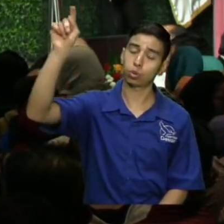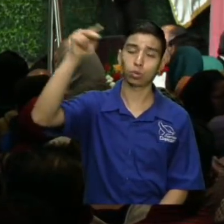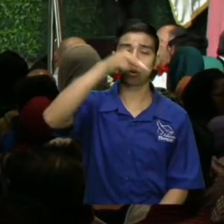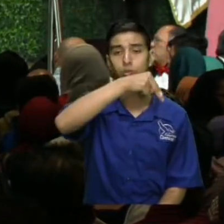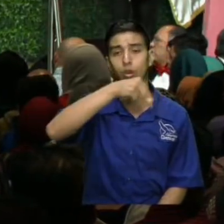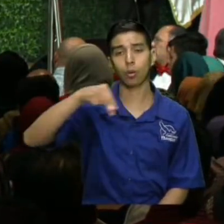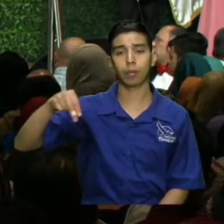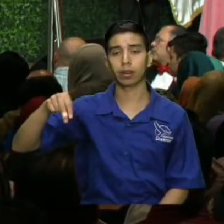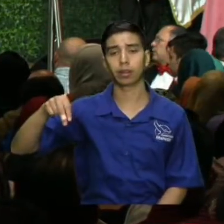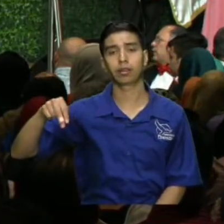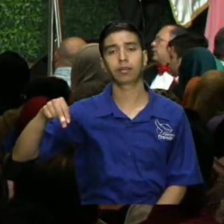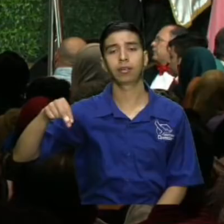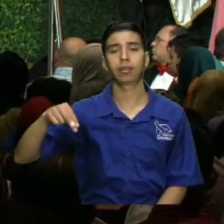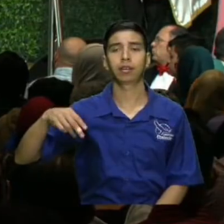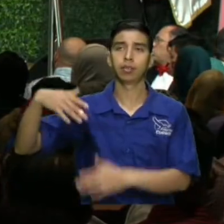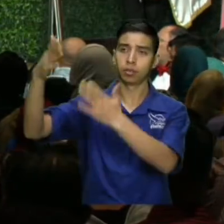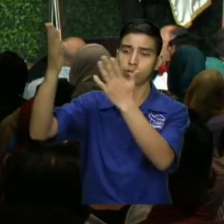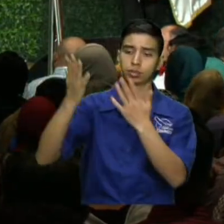Sí, Señor.